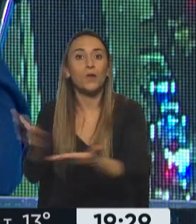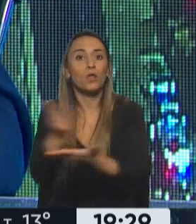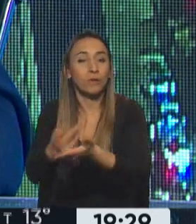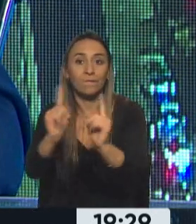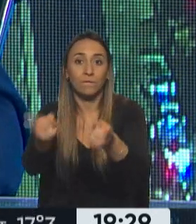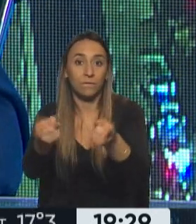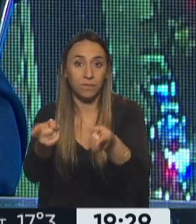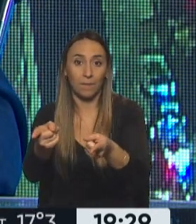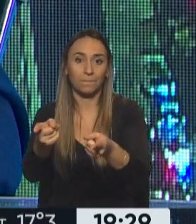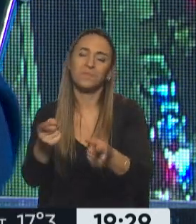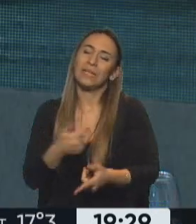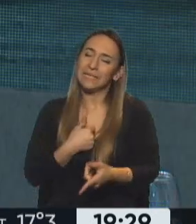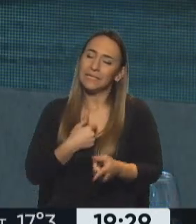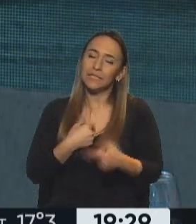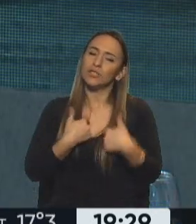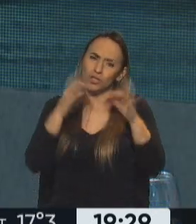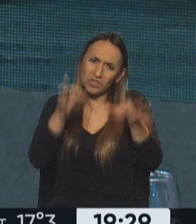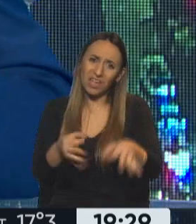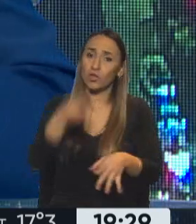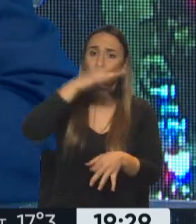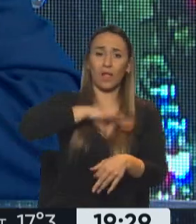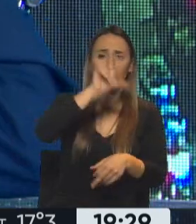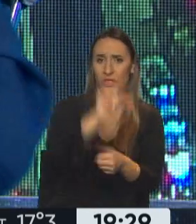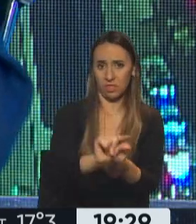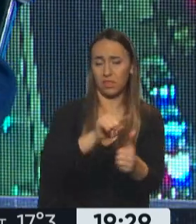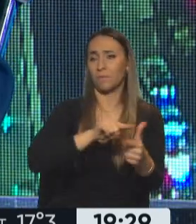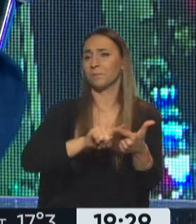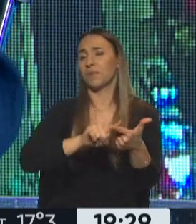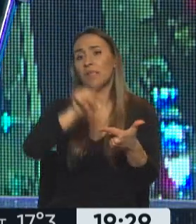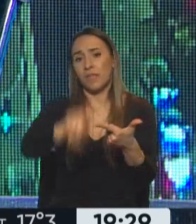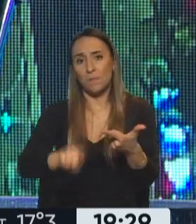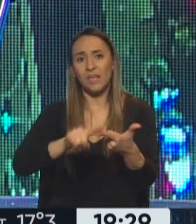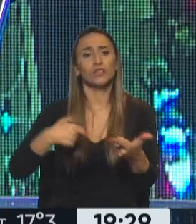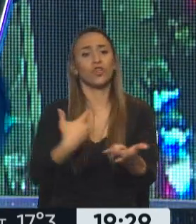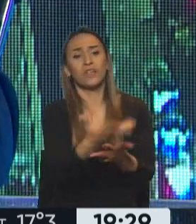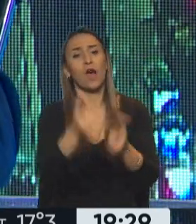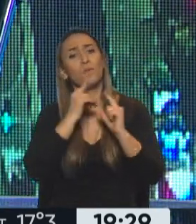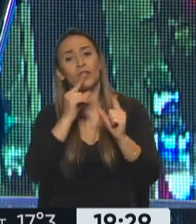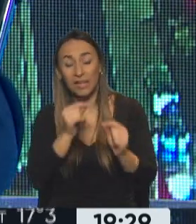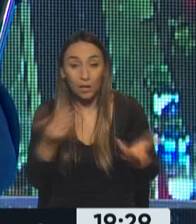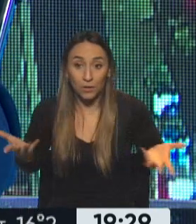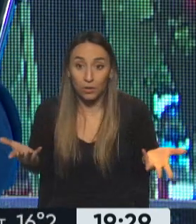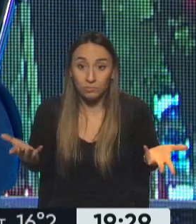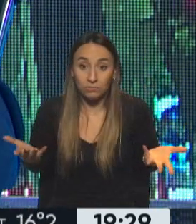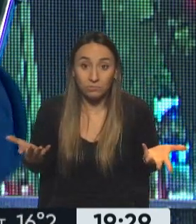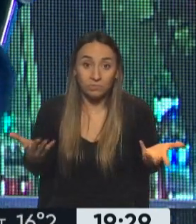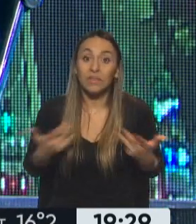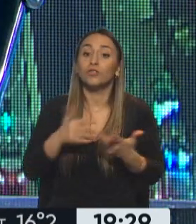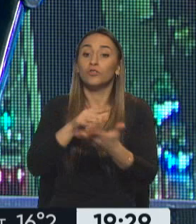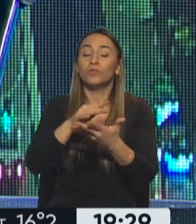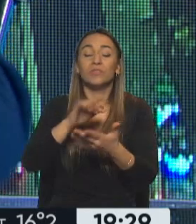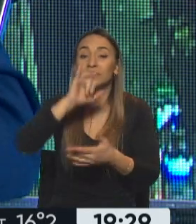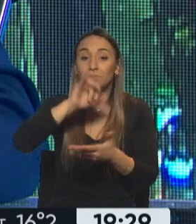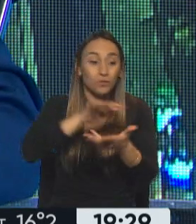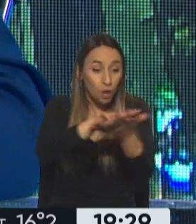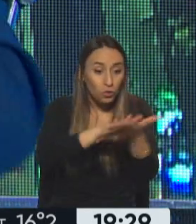sabemos que el salario se pierde, nos protestan también los temas sociales. Primero, no hay salida sin crecimiento económico. No vamos